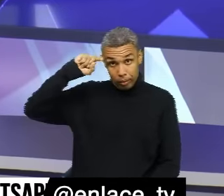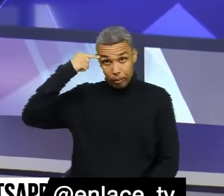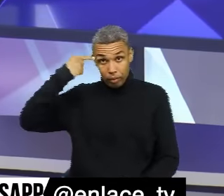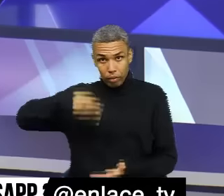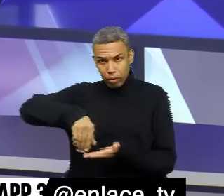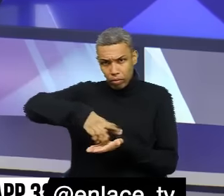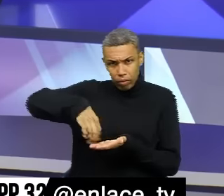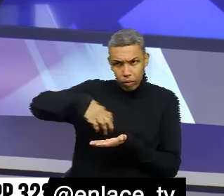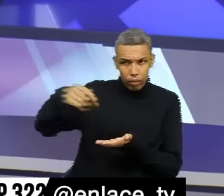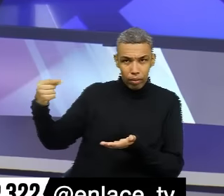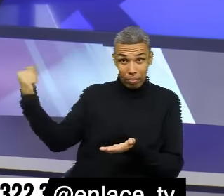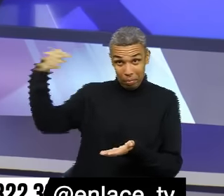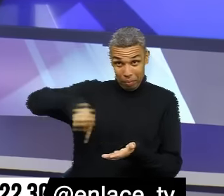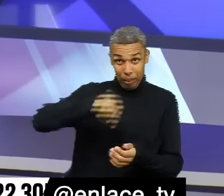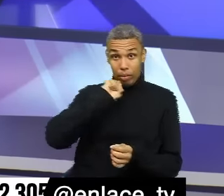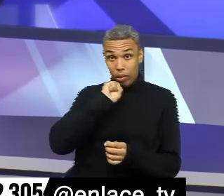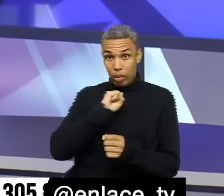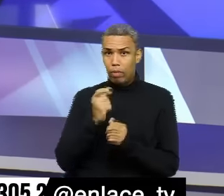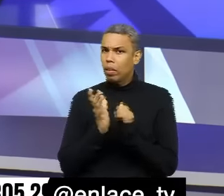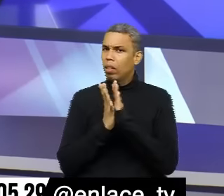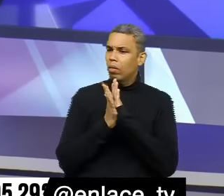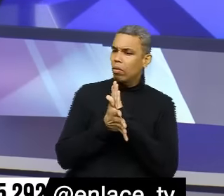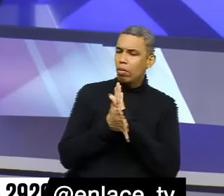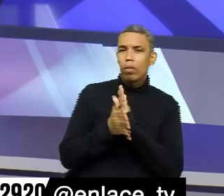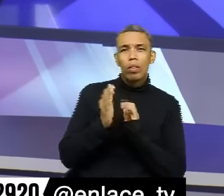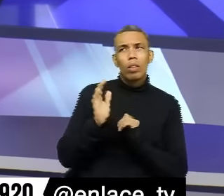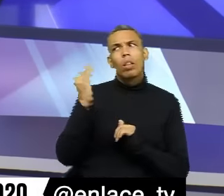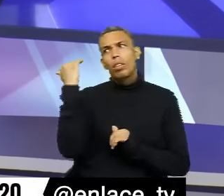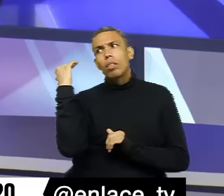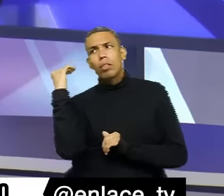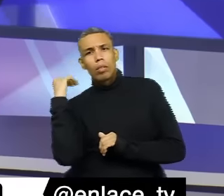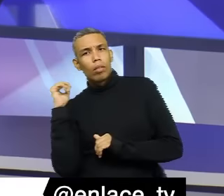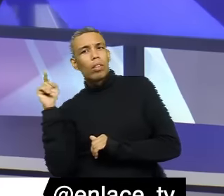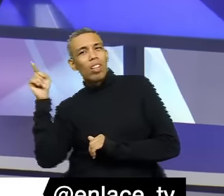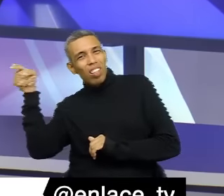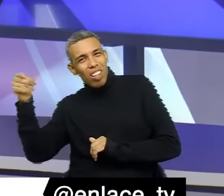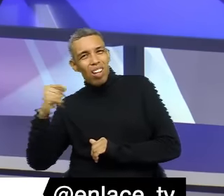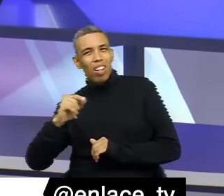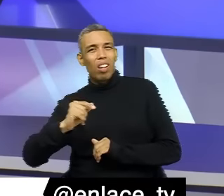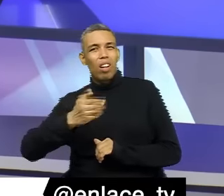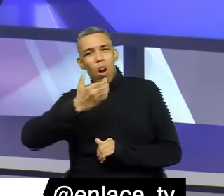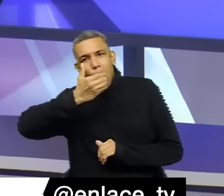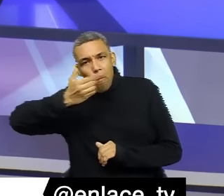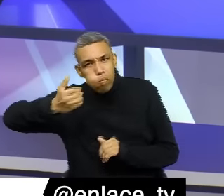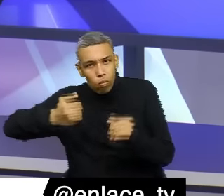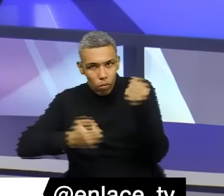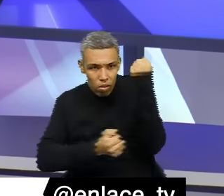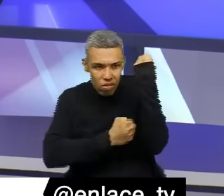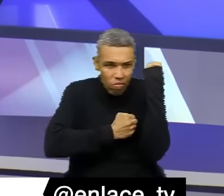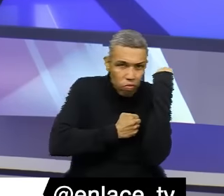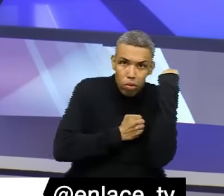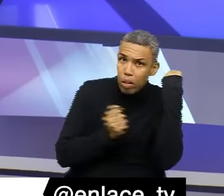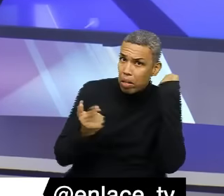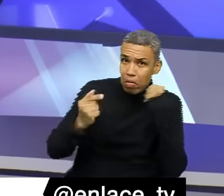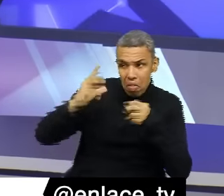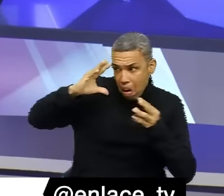su departamento. Confirmó que los subversivos fueron ultimados en zona de preconcentración de esta zona del sur de